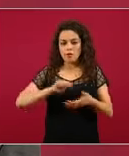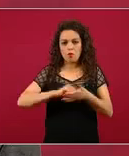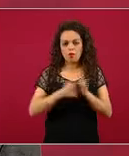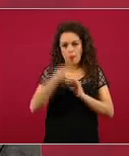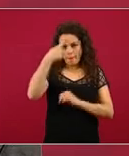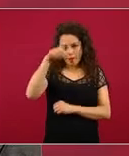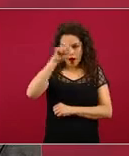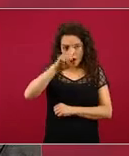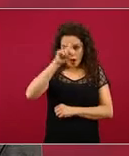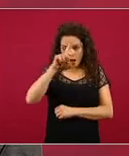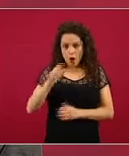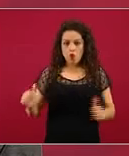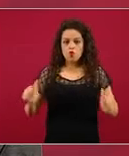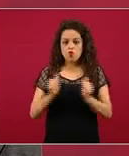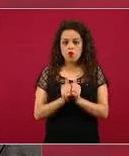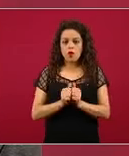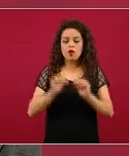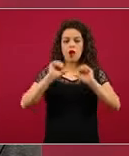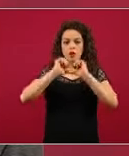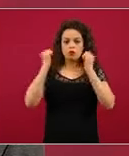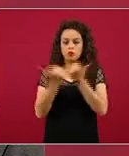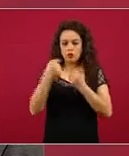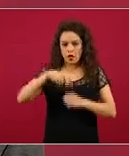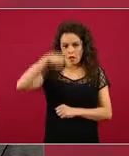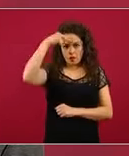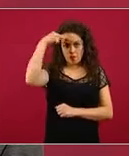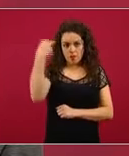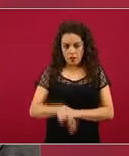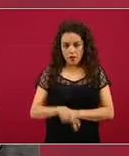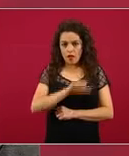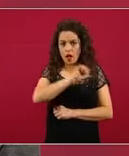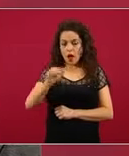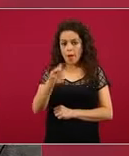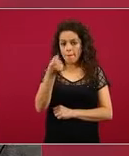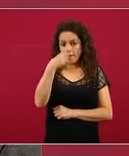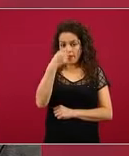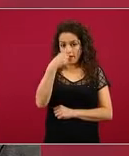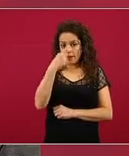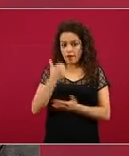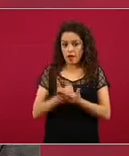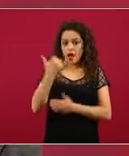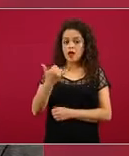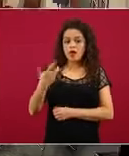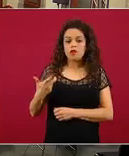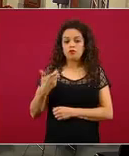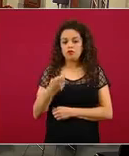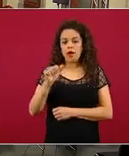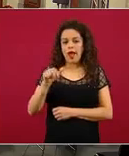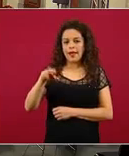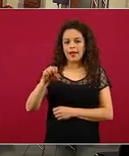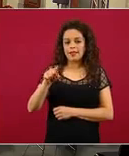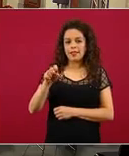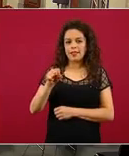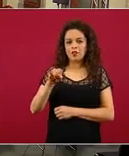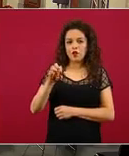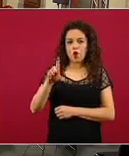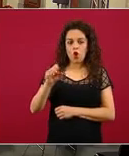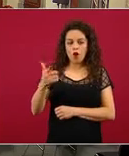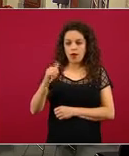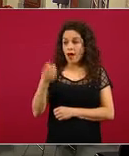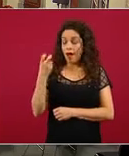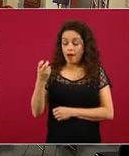los colegios y asociaciones mexicanas de medicina crítica y anestesiología. el grupo. Le agradecemos, por